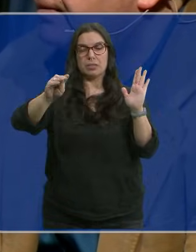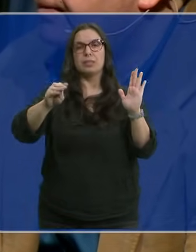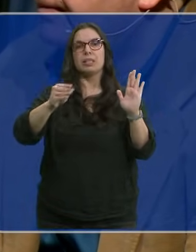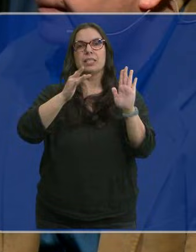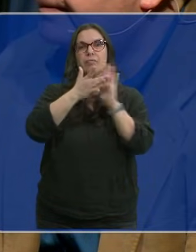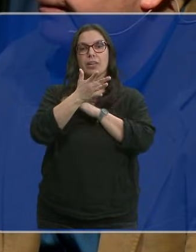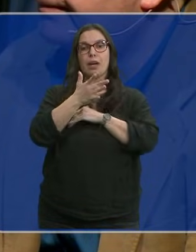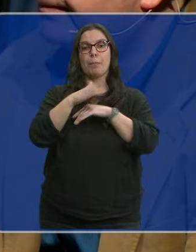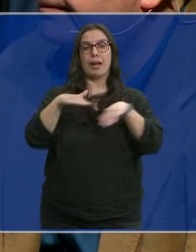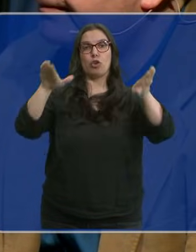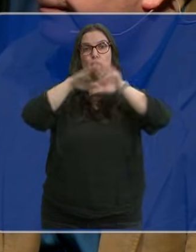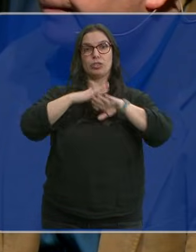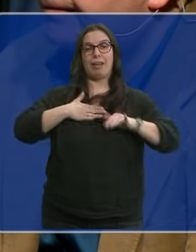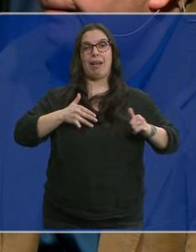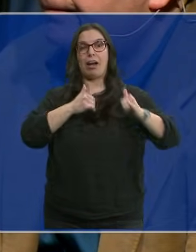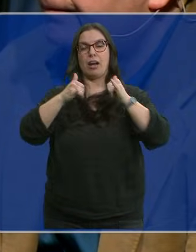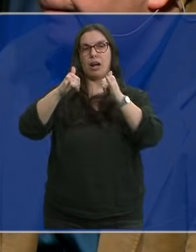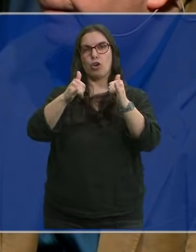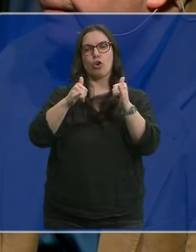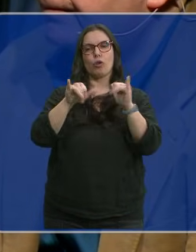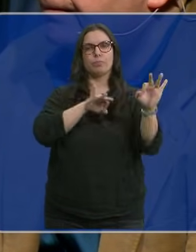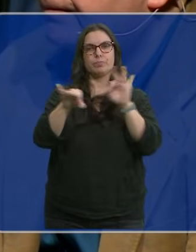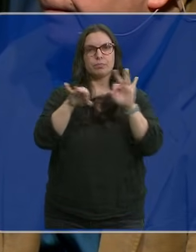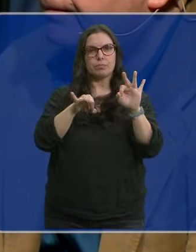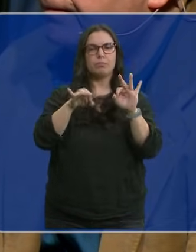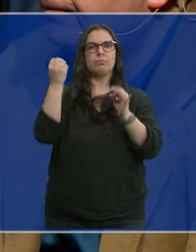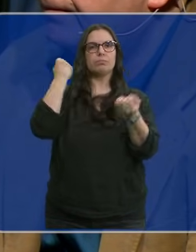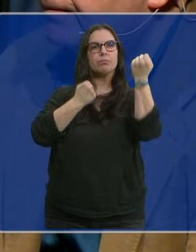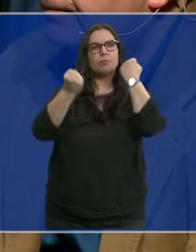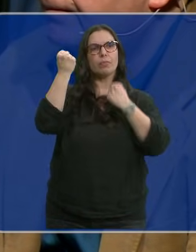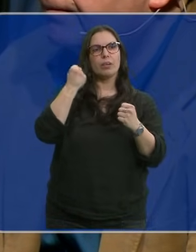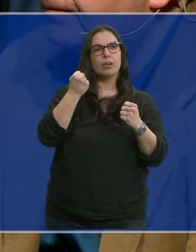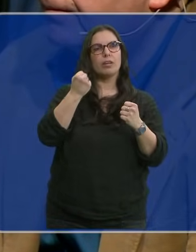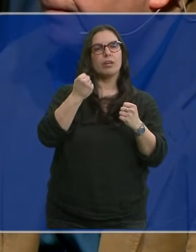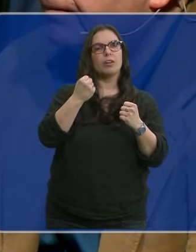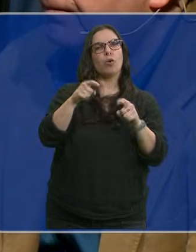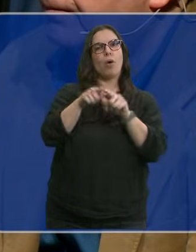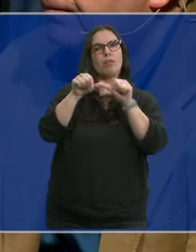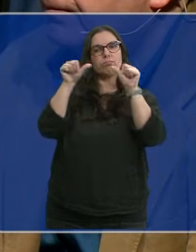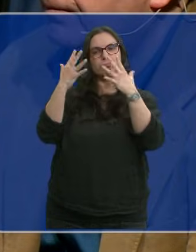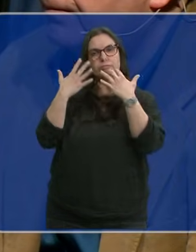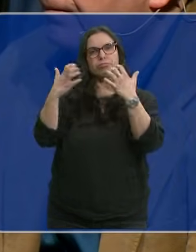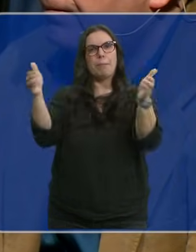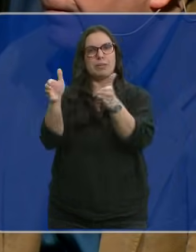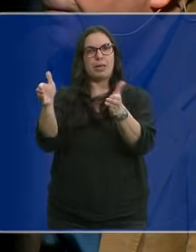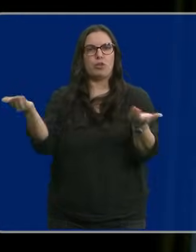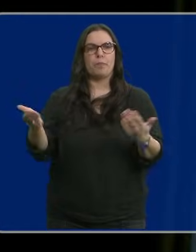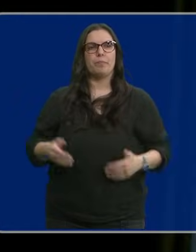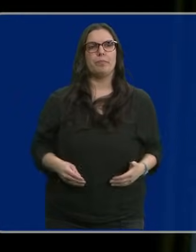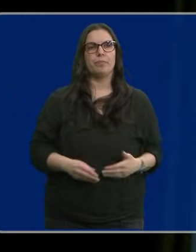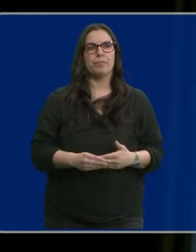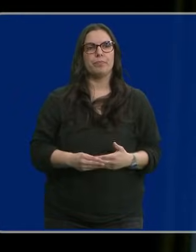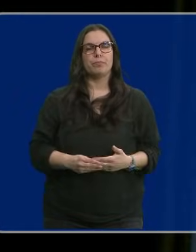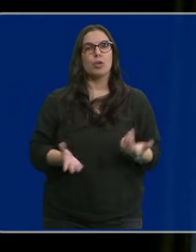a Noches en Arroyo programar espectáculos con un formato que agradece un aforo más reducido. Conseguir